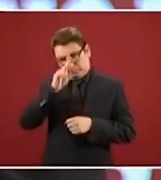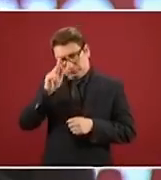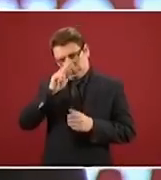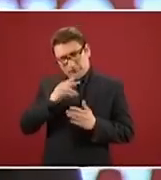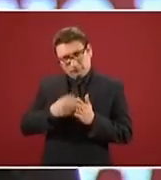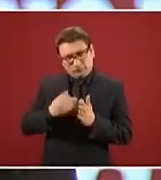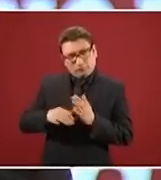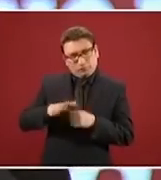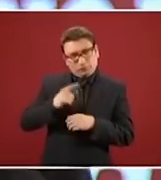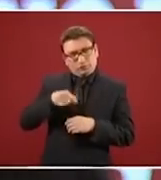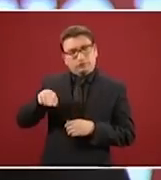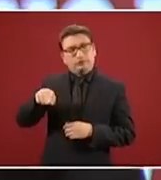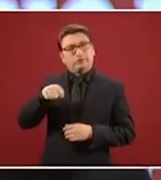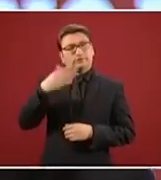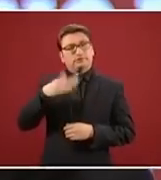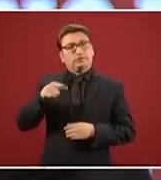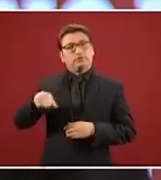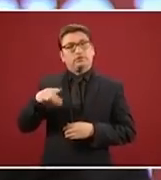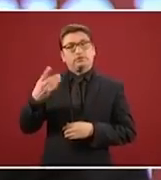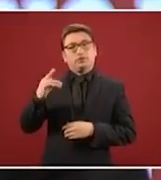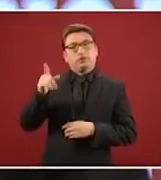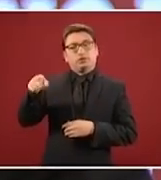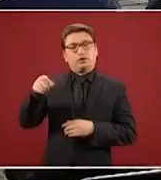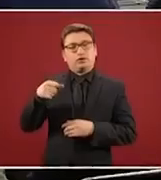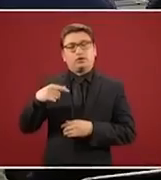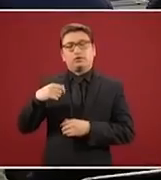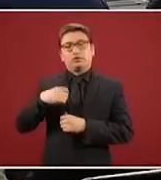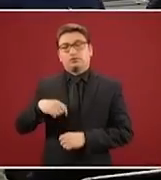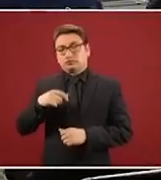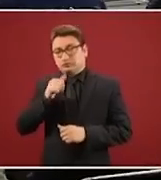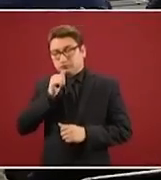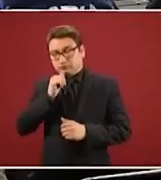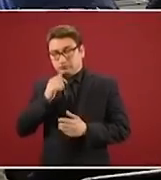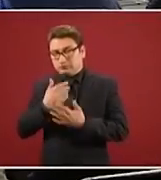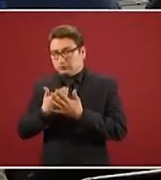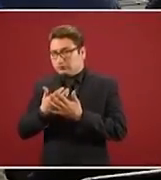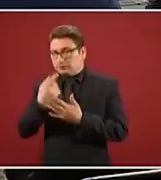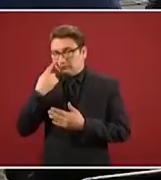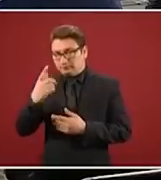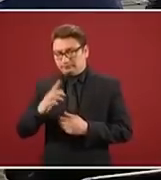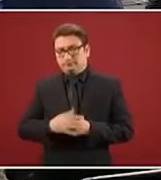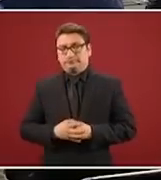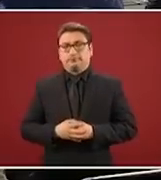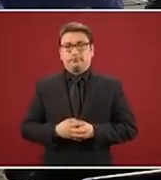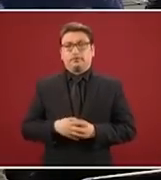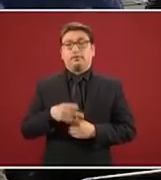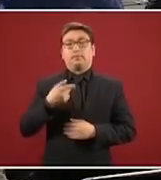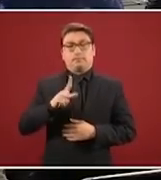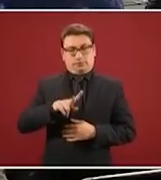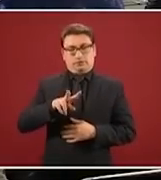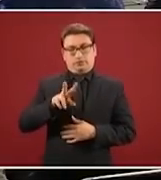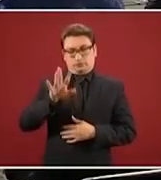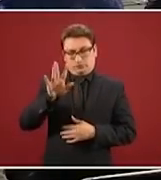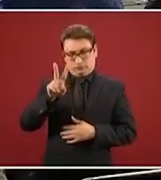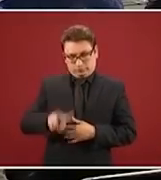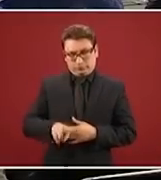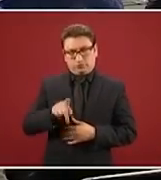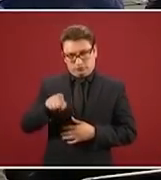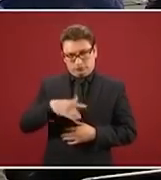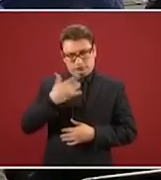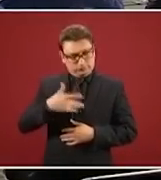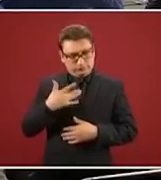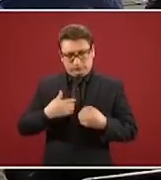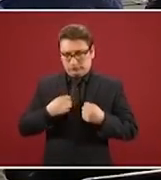hemos observado de la de las autoridades de facto que hay ahorita en bolivia pero tenía usted por sentado que